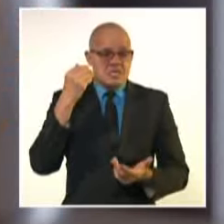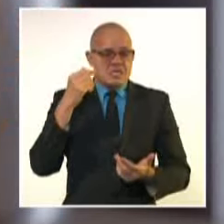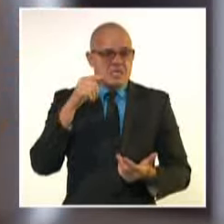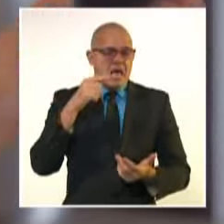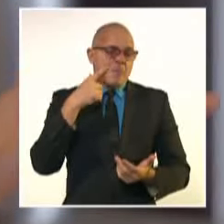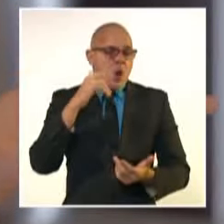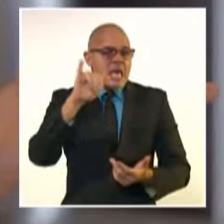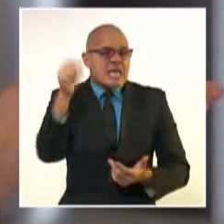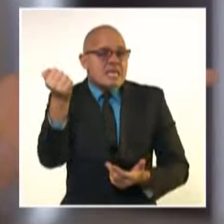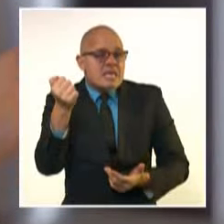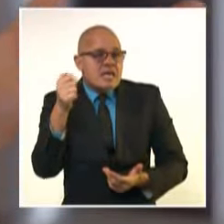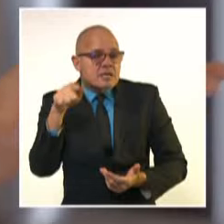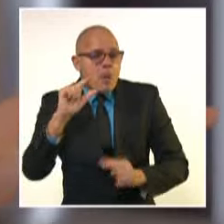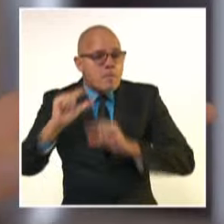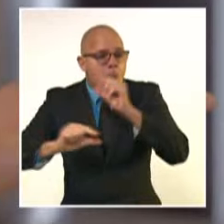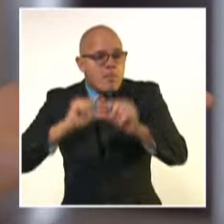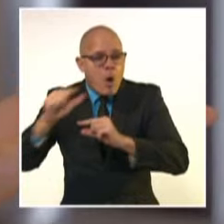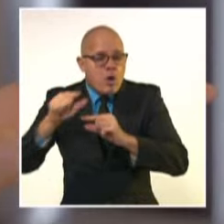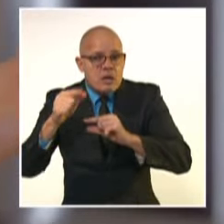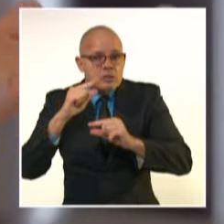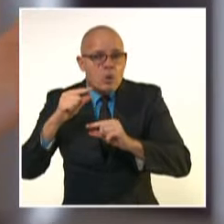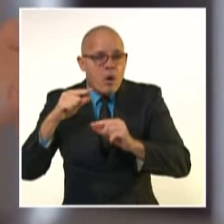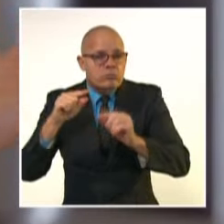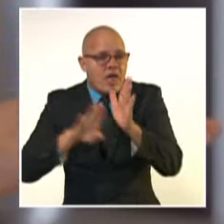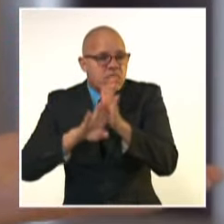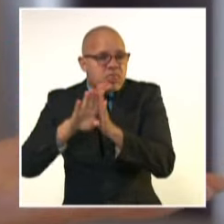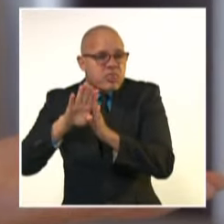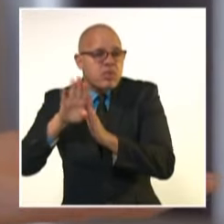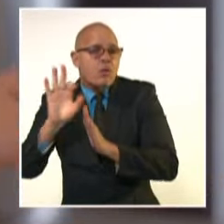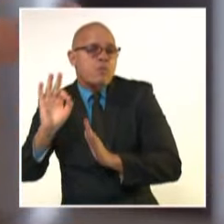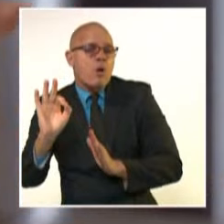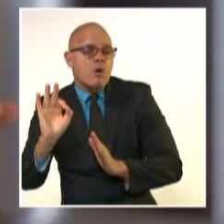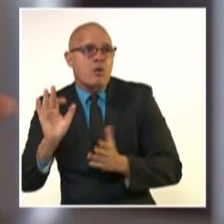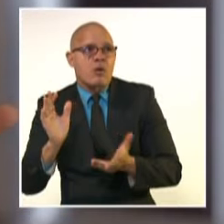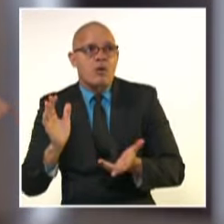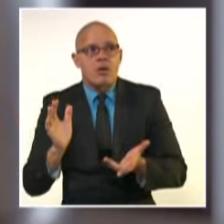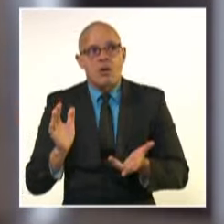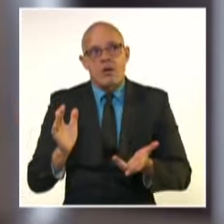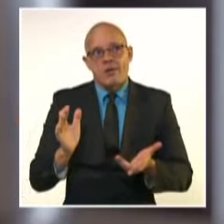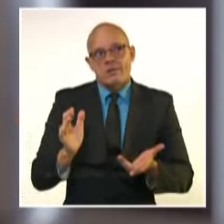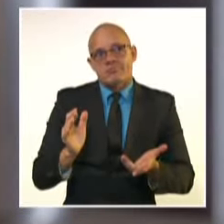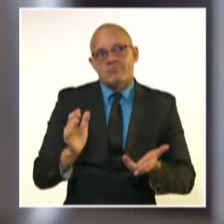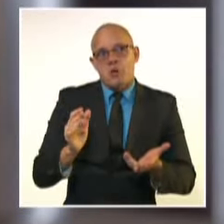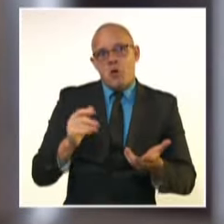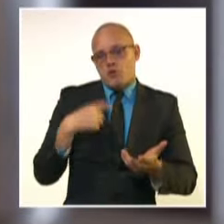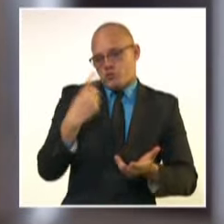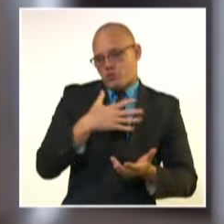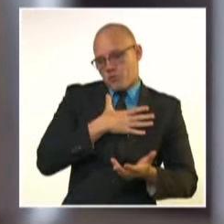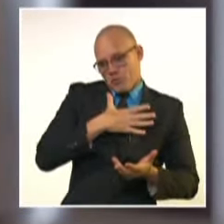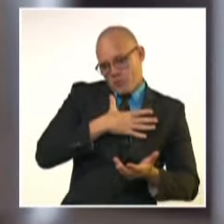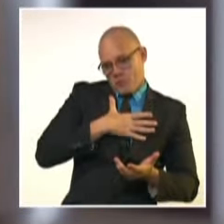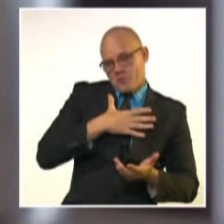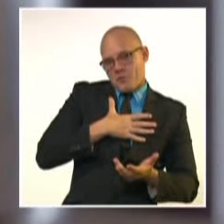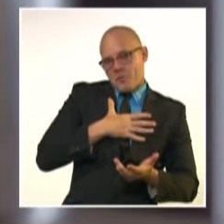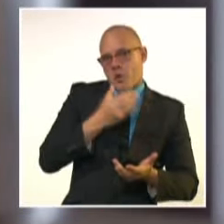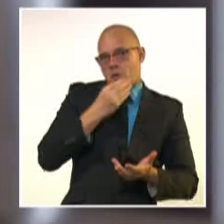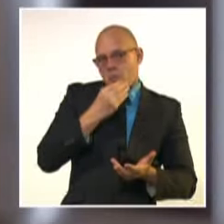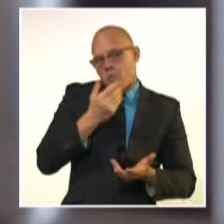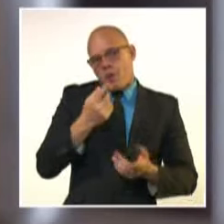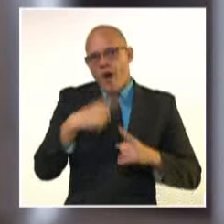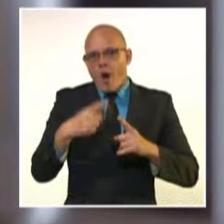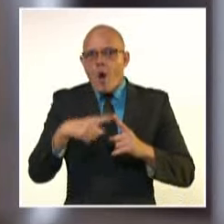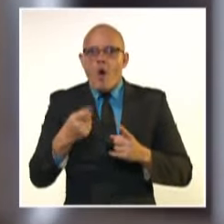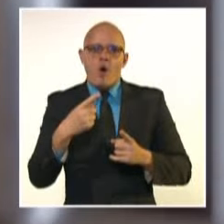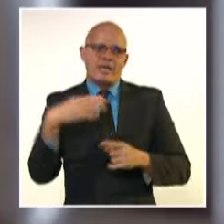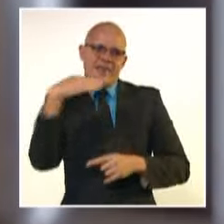irá a aprender otras formas de desarrollar conceptos visuales, o si nosotros mismos, a través de la elaboración